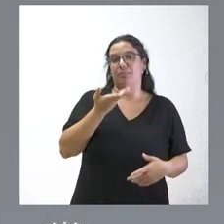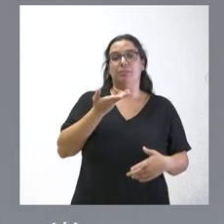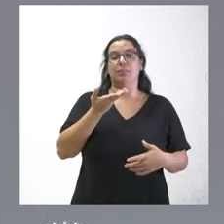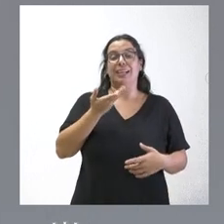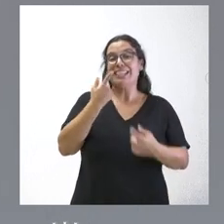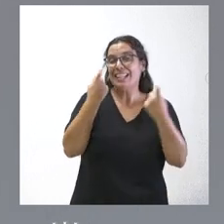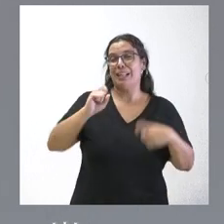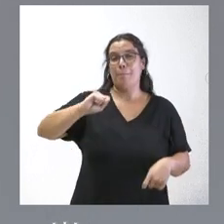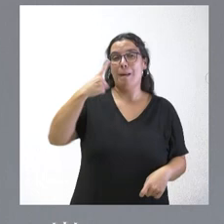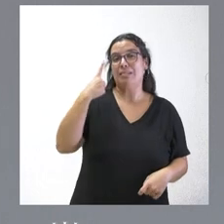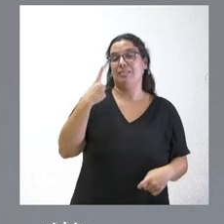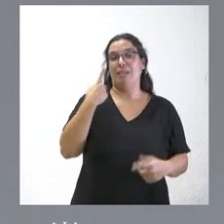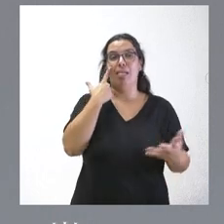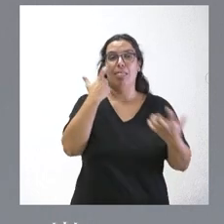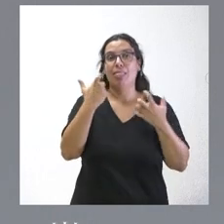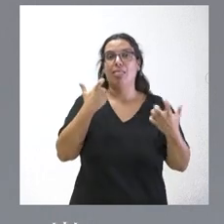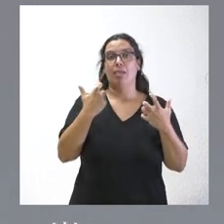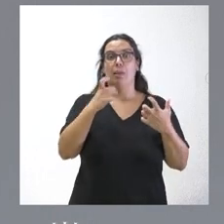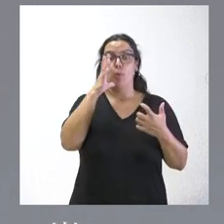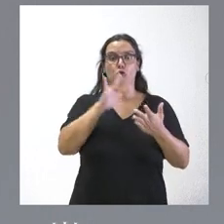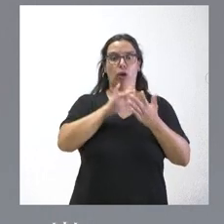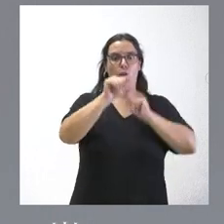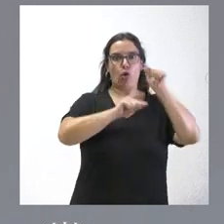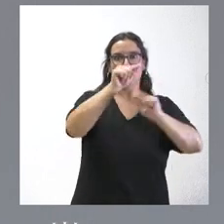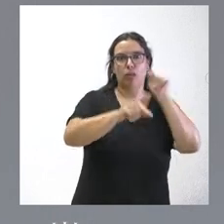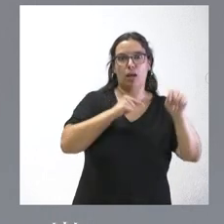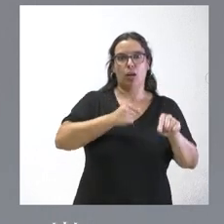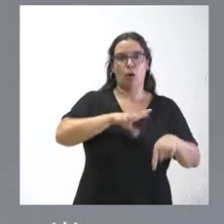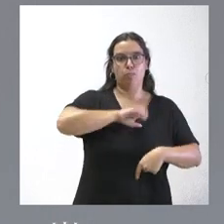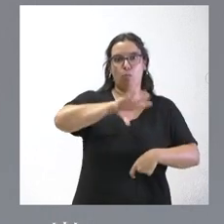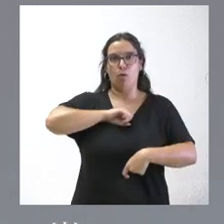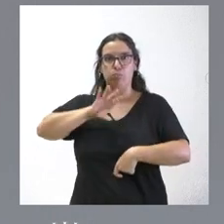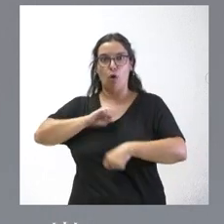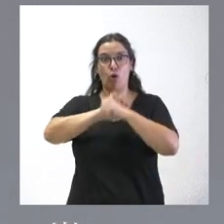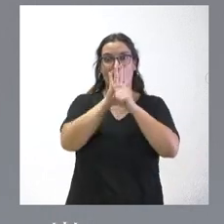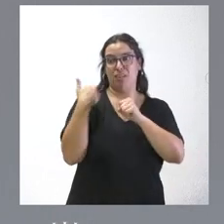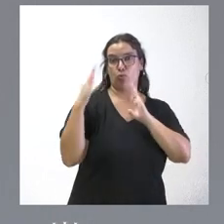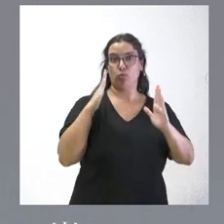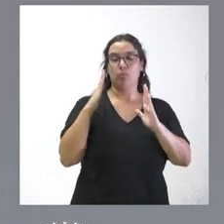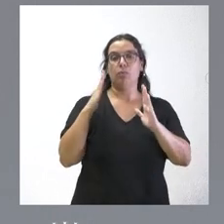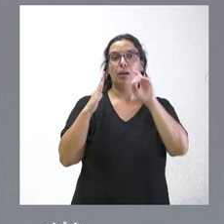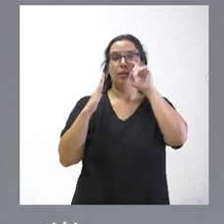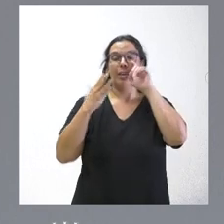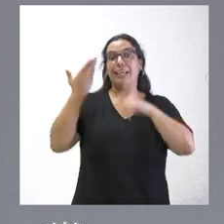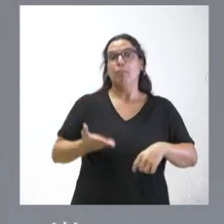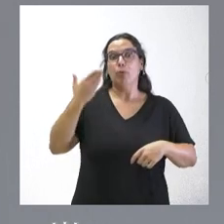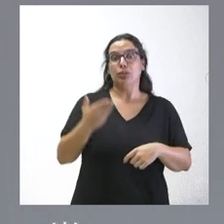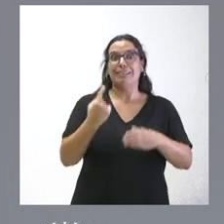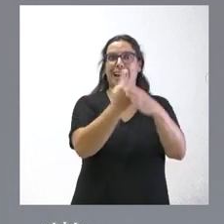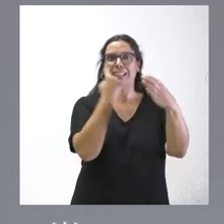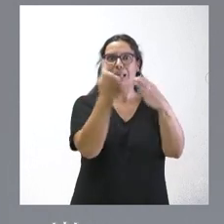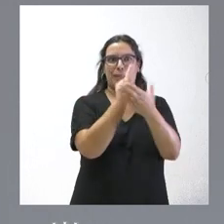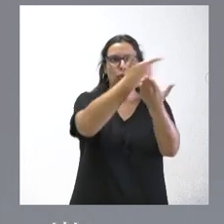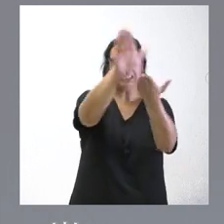más necesarias cuando había contagios cuando había casos de coronavirus era la compartimentación el aislamiento